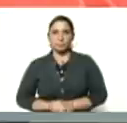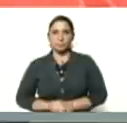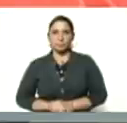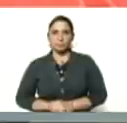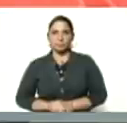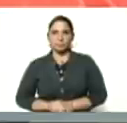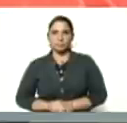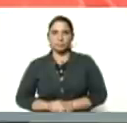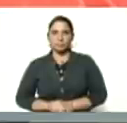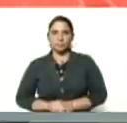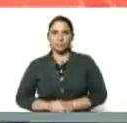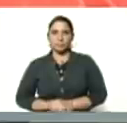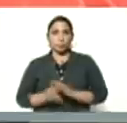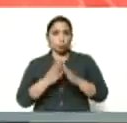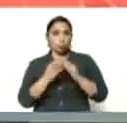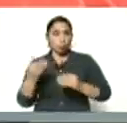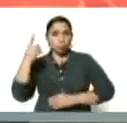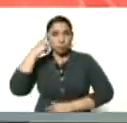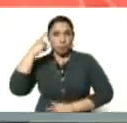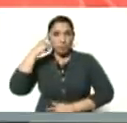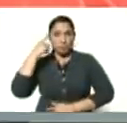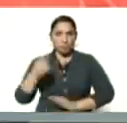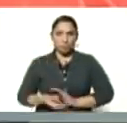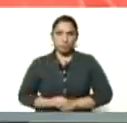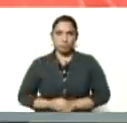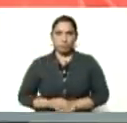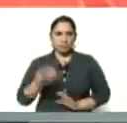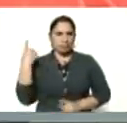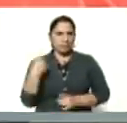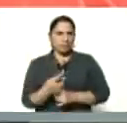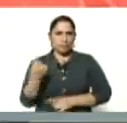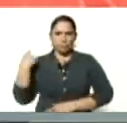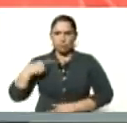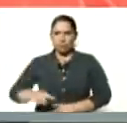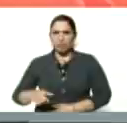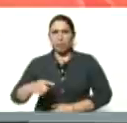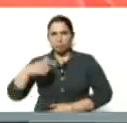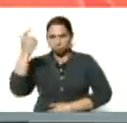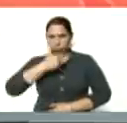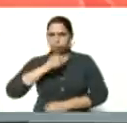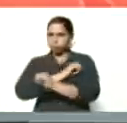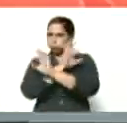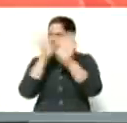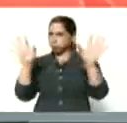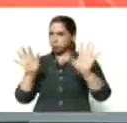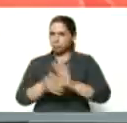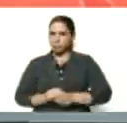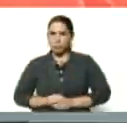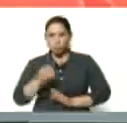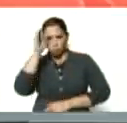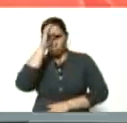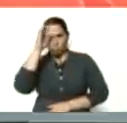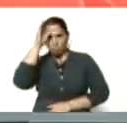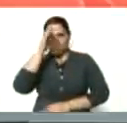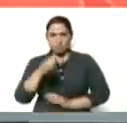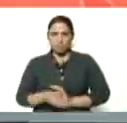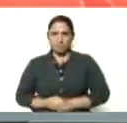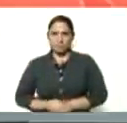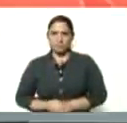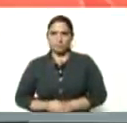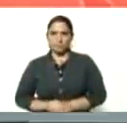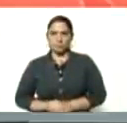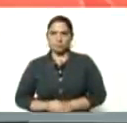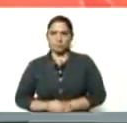todo lo que sabemos y debemos tener presente y consciente. Y así